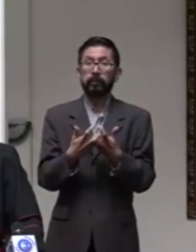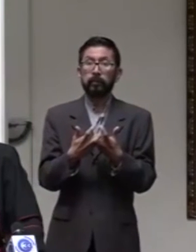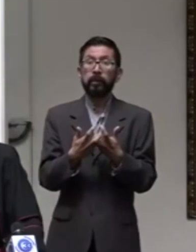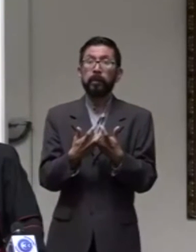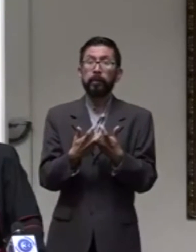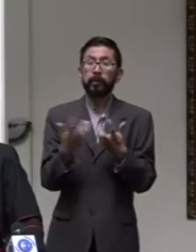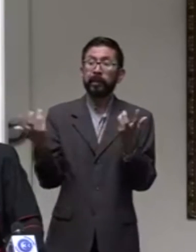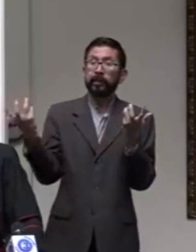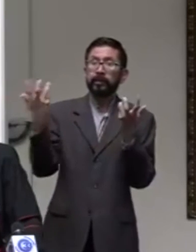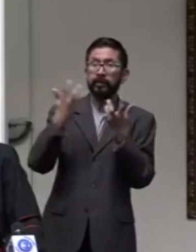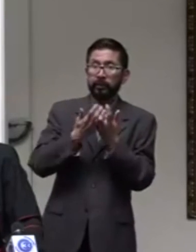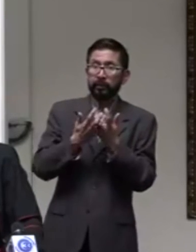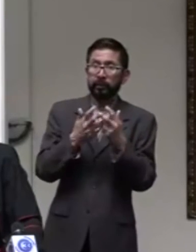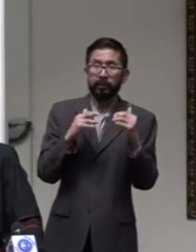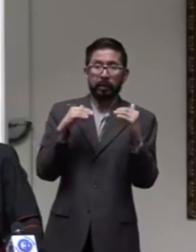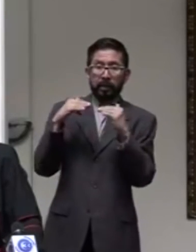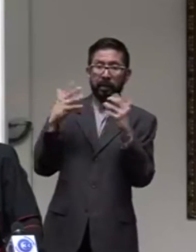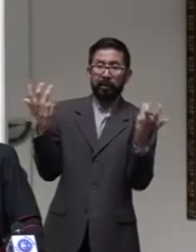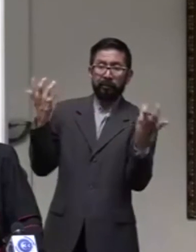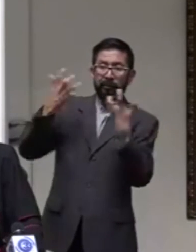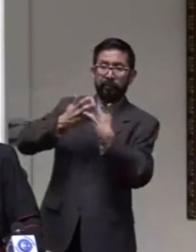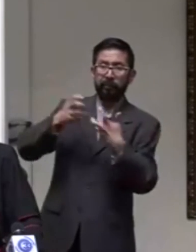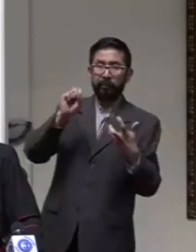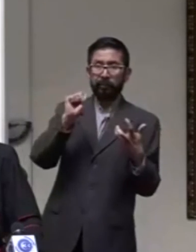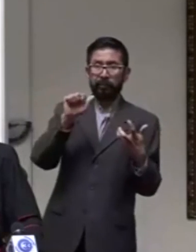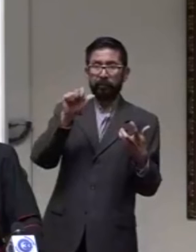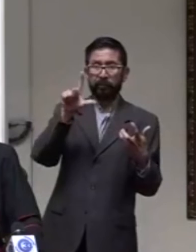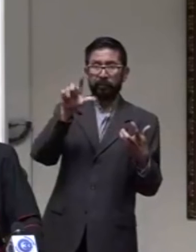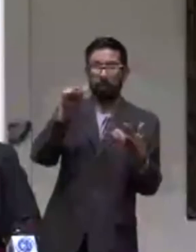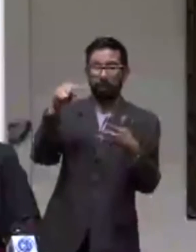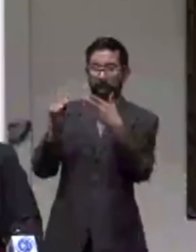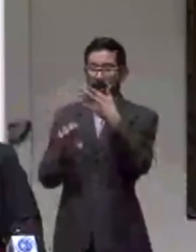espíritu de la sentencia de la Sala de lo Constitucional,